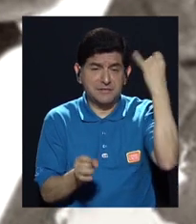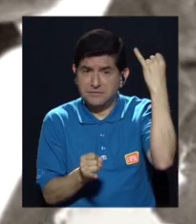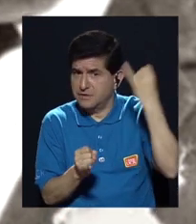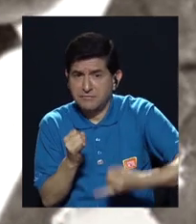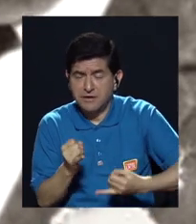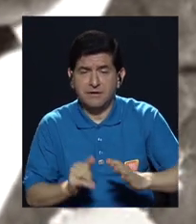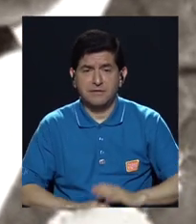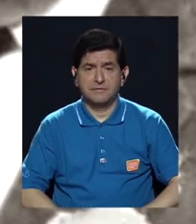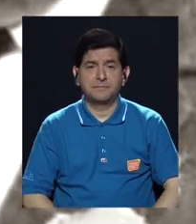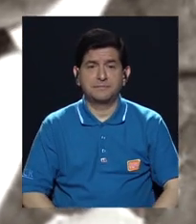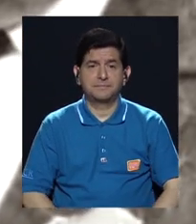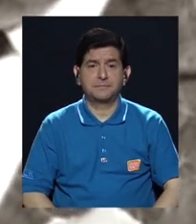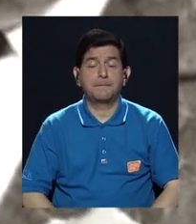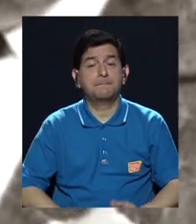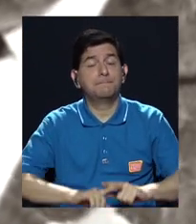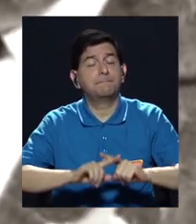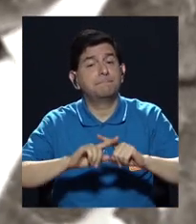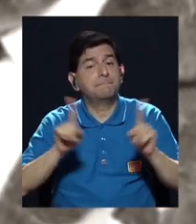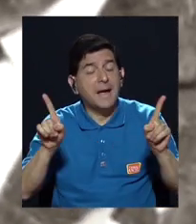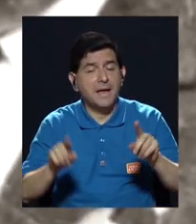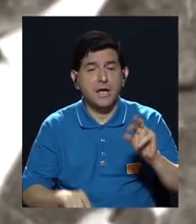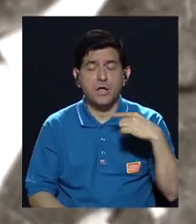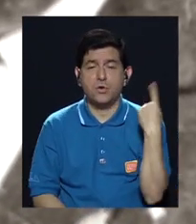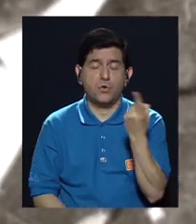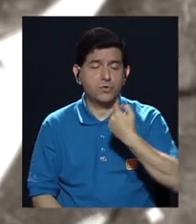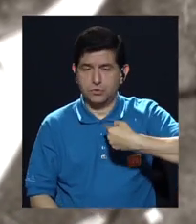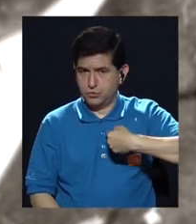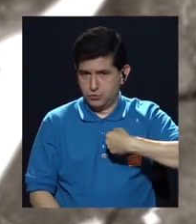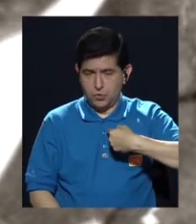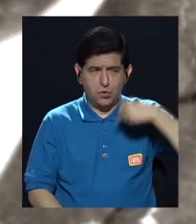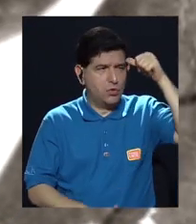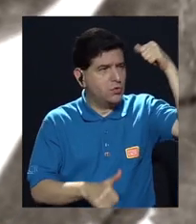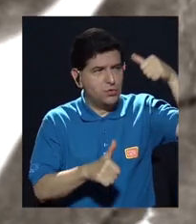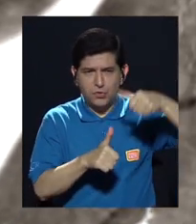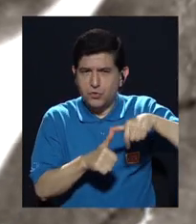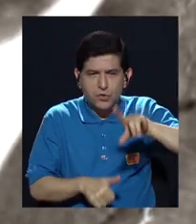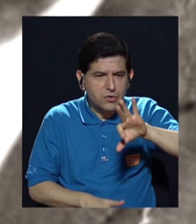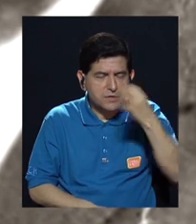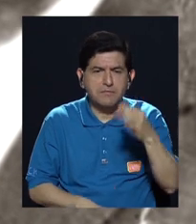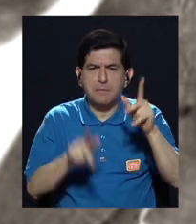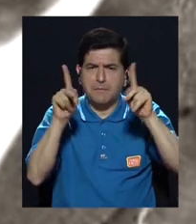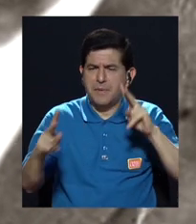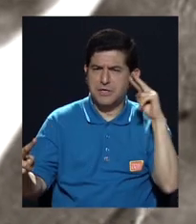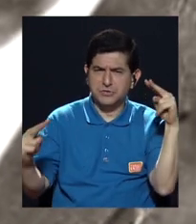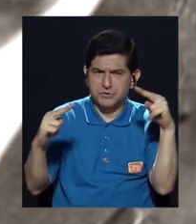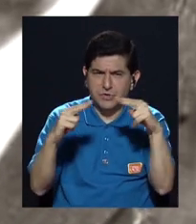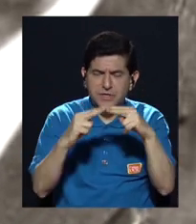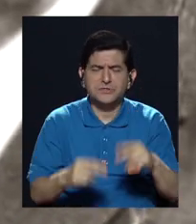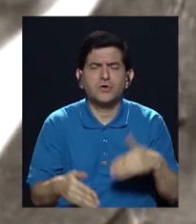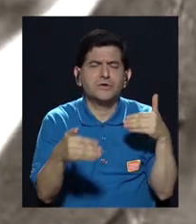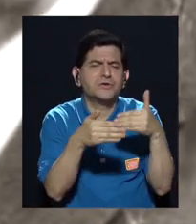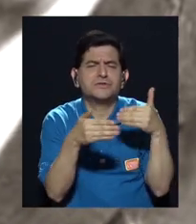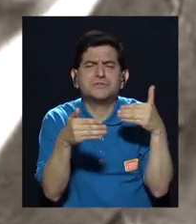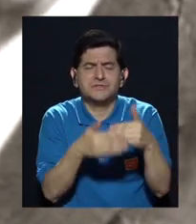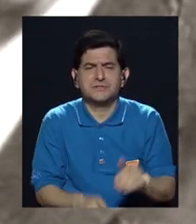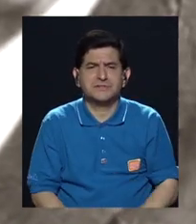las últimas consecuencias. Pero no solo yo lo recuerdo así, quienes lo conocieron de